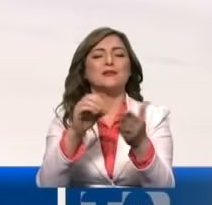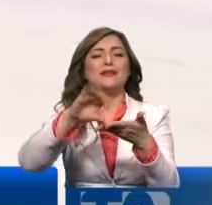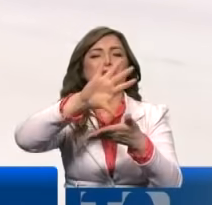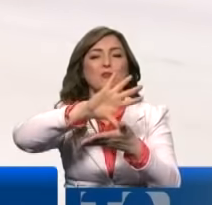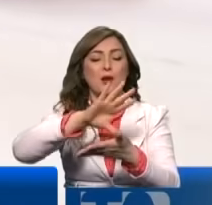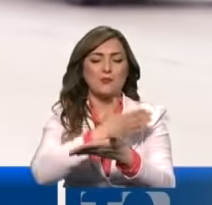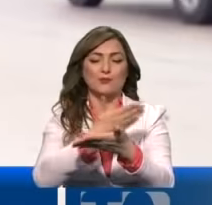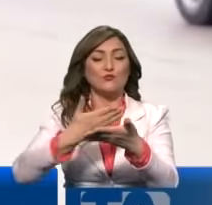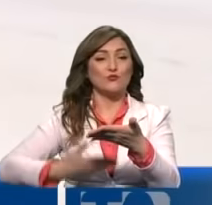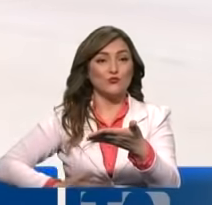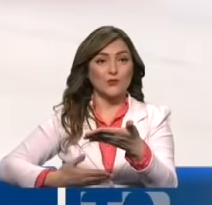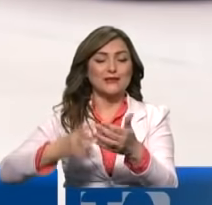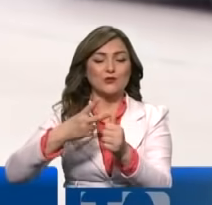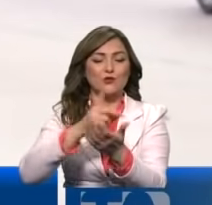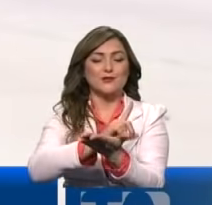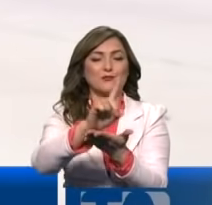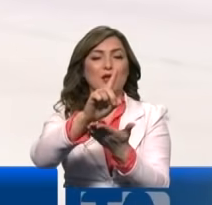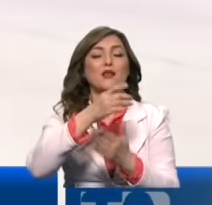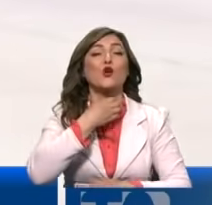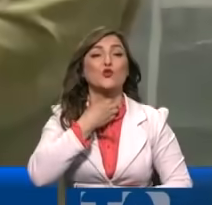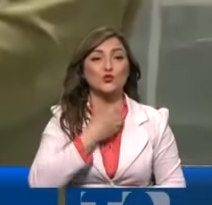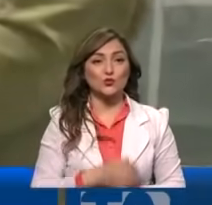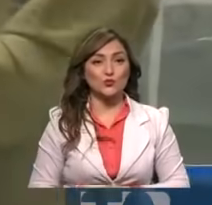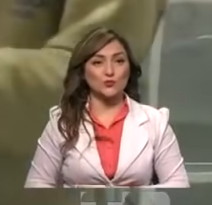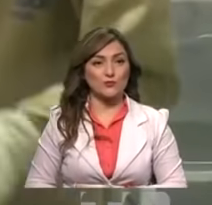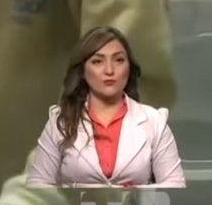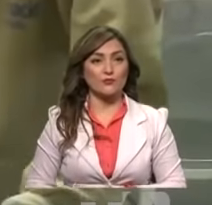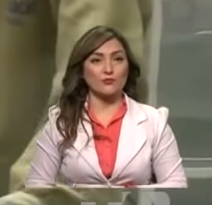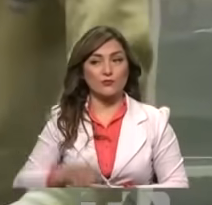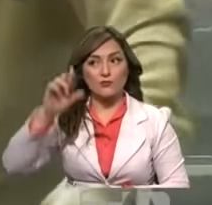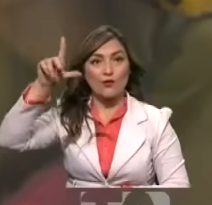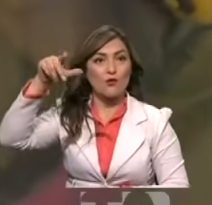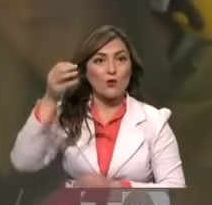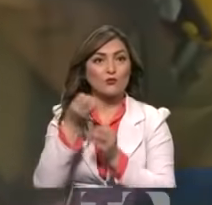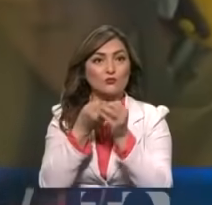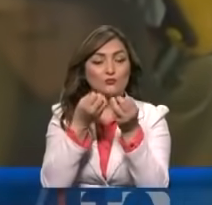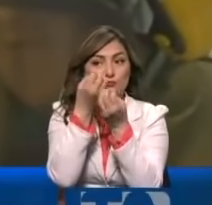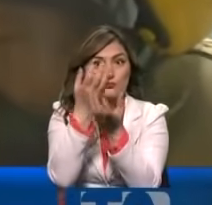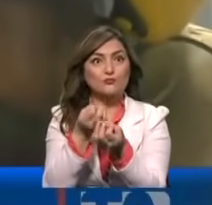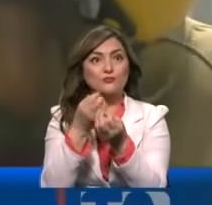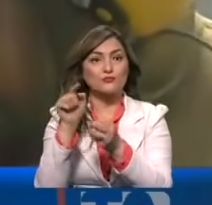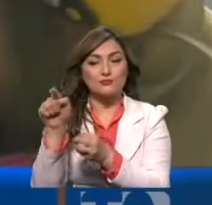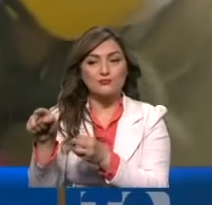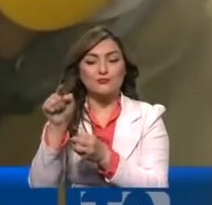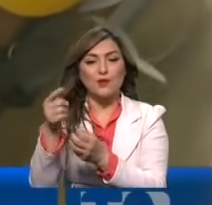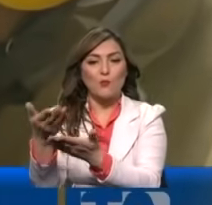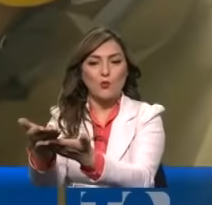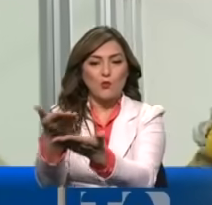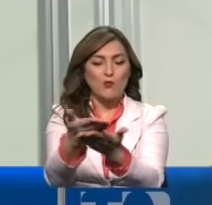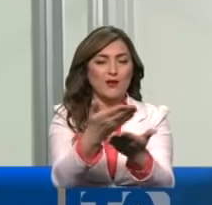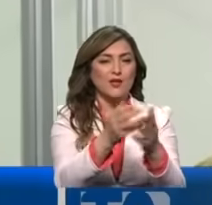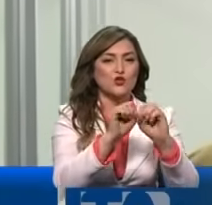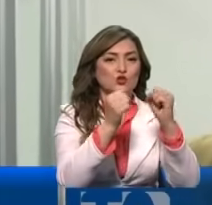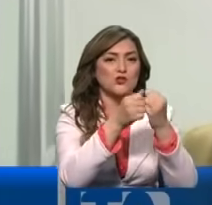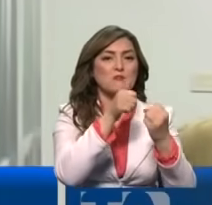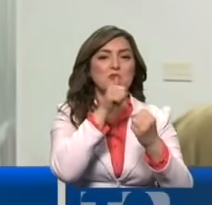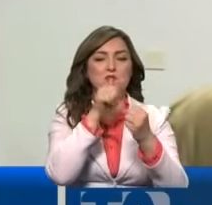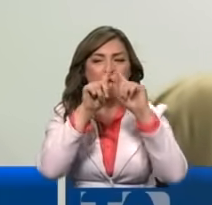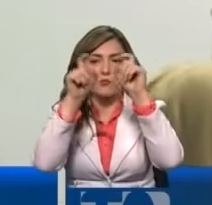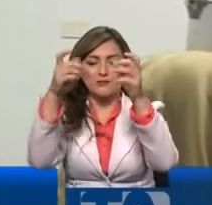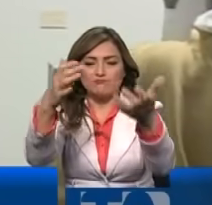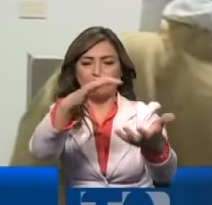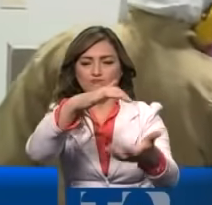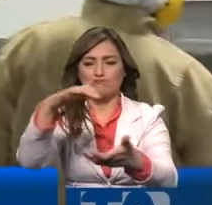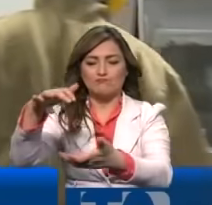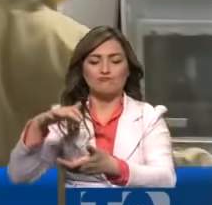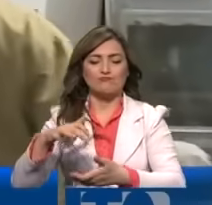al Ejecutivo la segunda semana de agosto. Desde el gobierno adelantan que recogerán estas y otras propuestas del sector privado. Aseguran